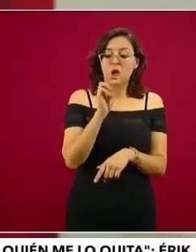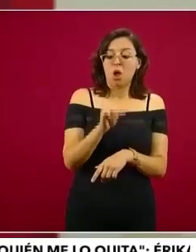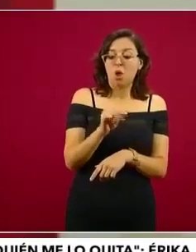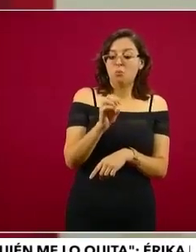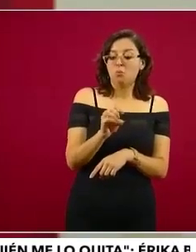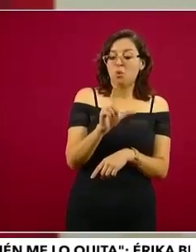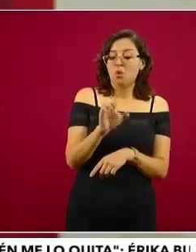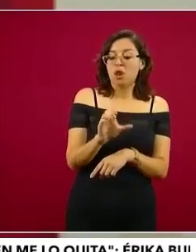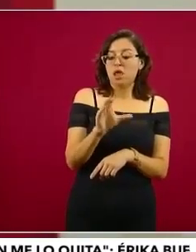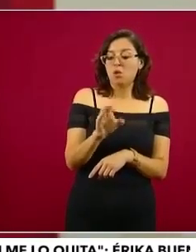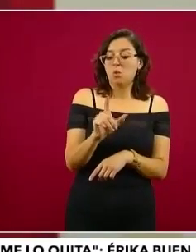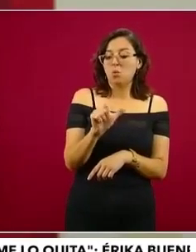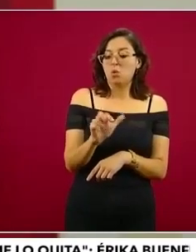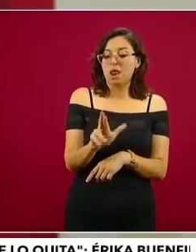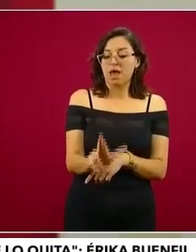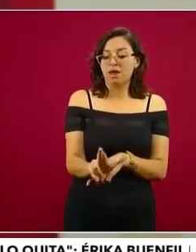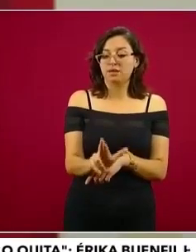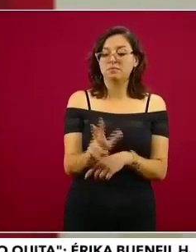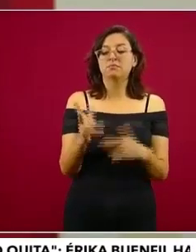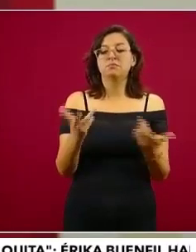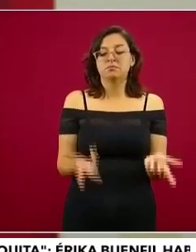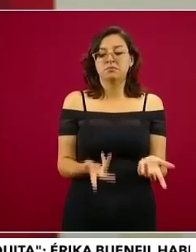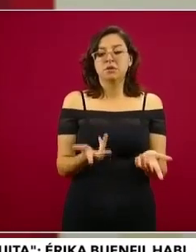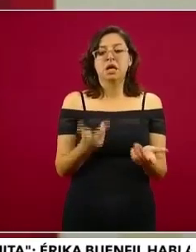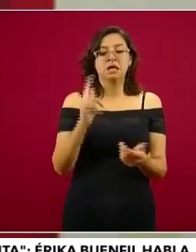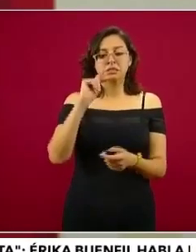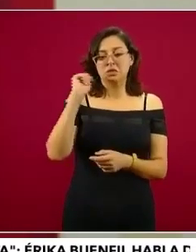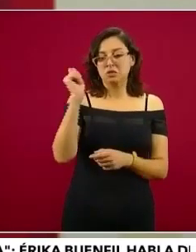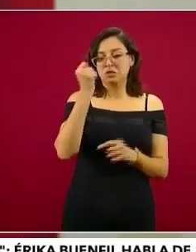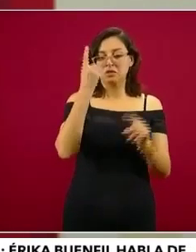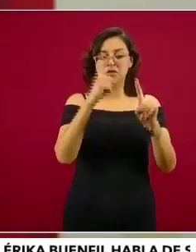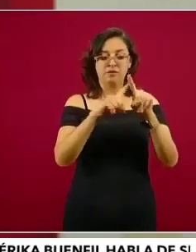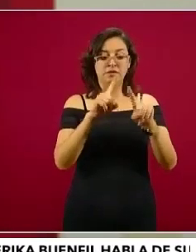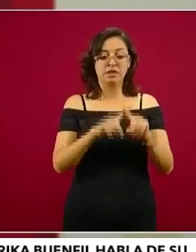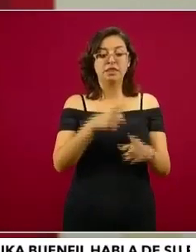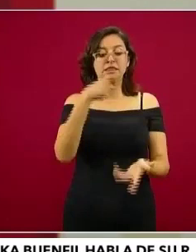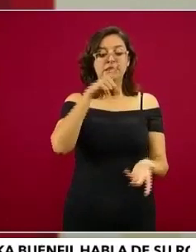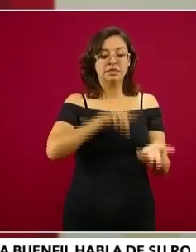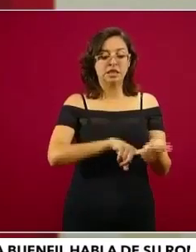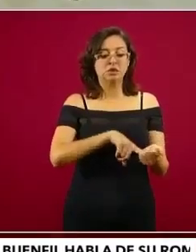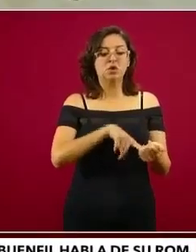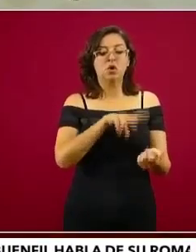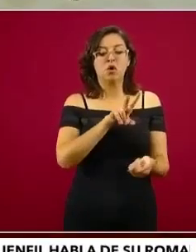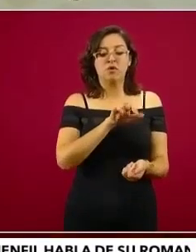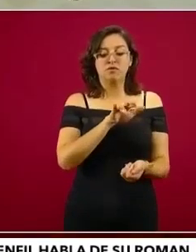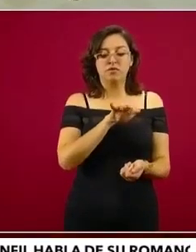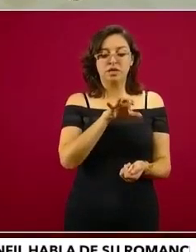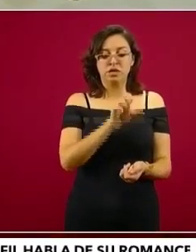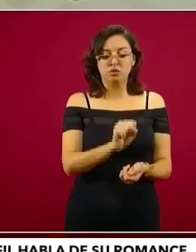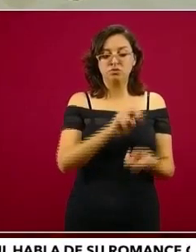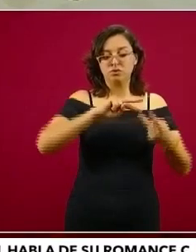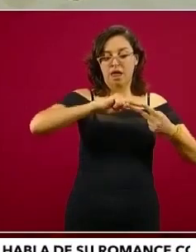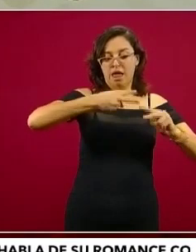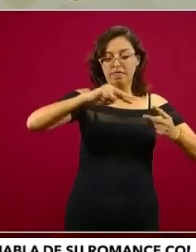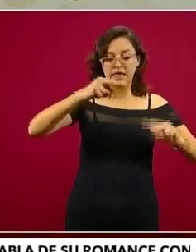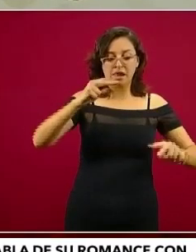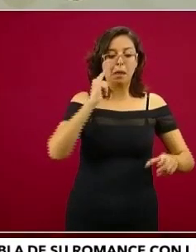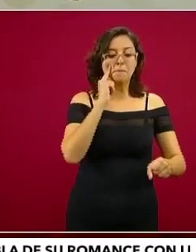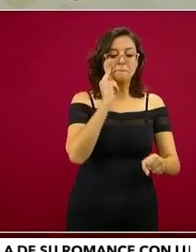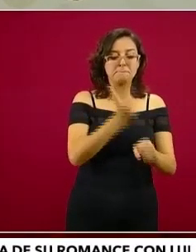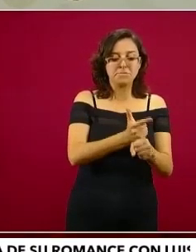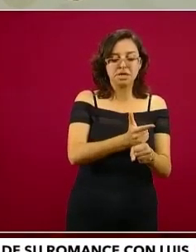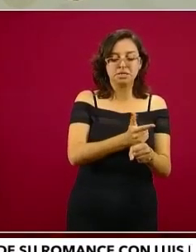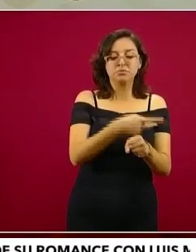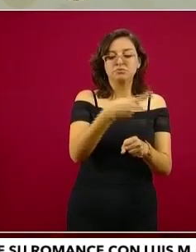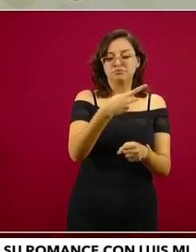que detectan por distintos mecanismos tecnológicos el material genético del virus, ácido ribonucleico, y con ello